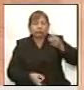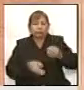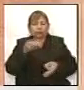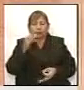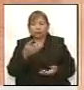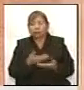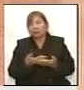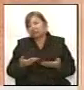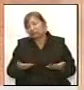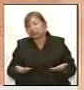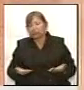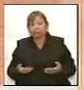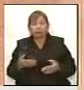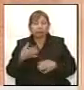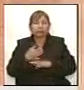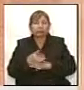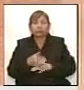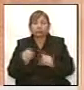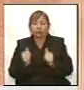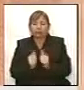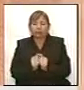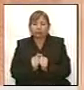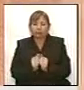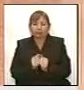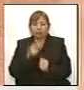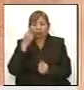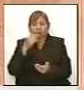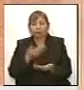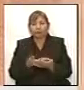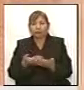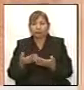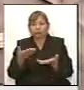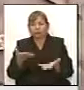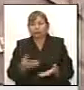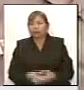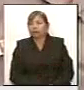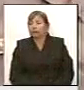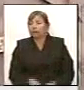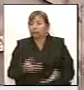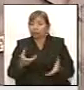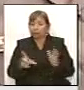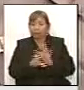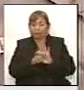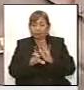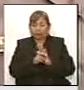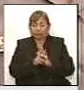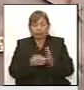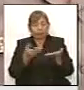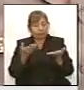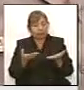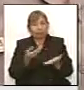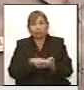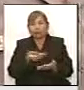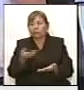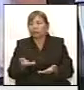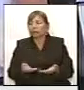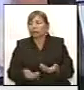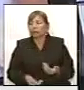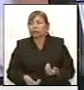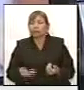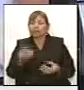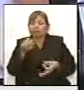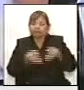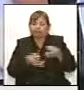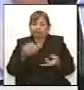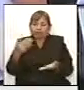algunos casos sesionaron de manera conjunta para emitir los dictámenes. Esta ley tiene por finalidad contribuir al acceso a una